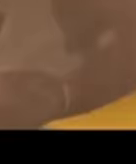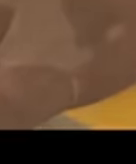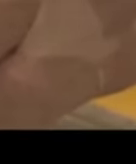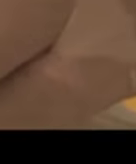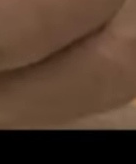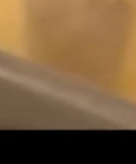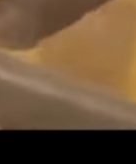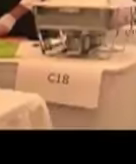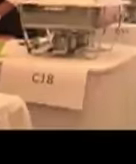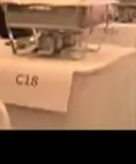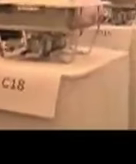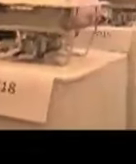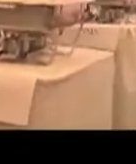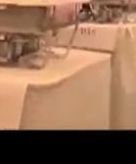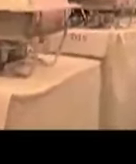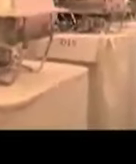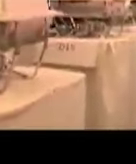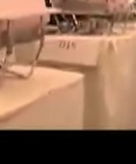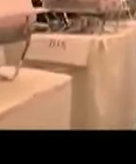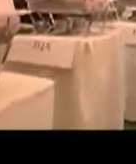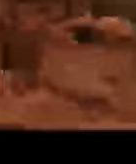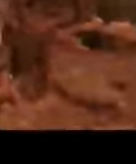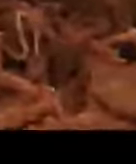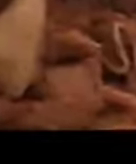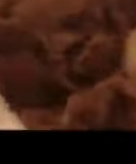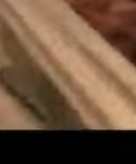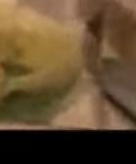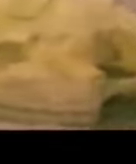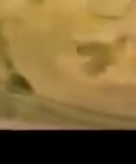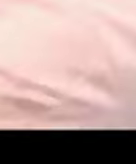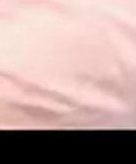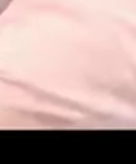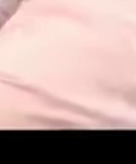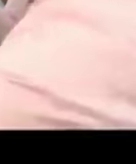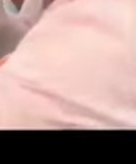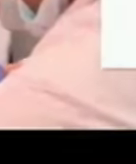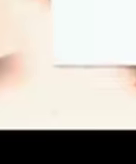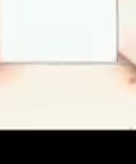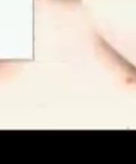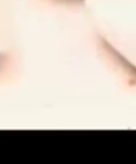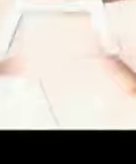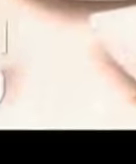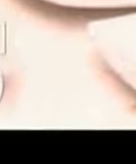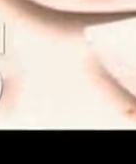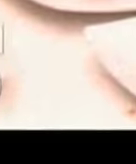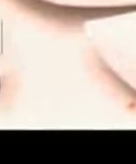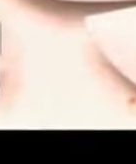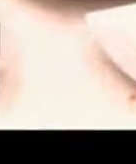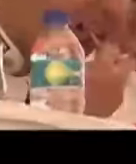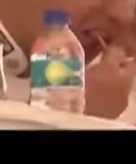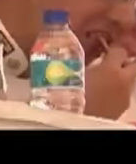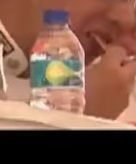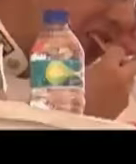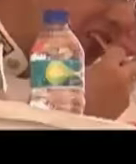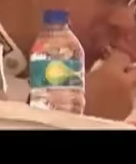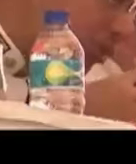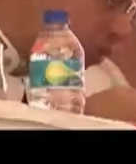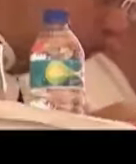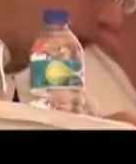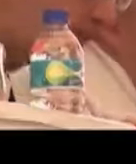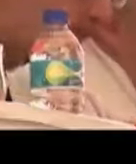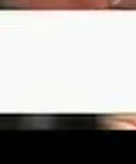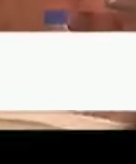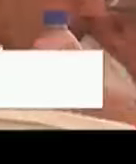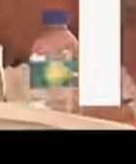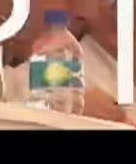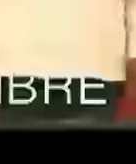ecuatoriana en el Campeonato Mundial del Hornado. Hoy estamos iniciando las eliminatorias. Se vienen las 7 semifinales y en septiembre,